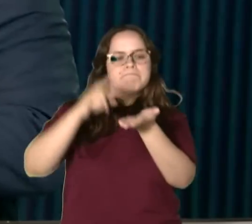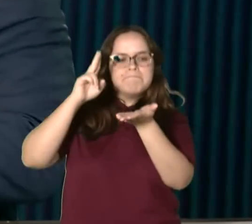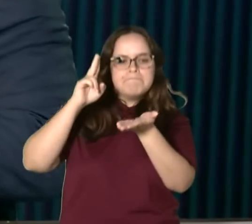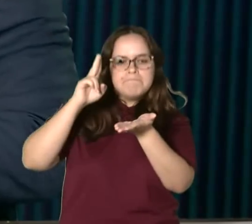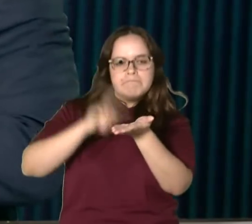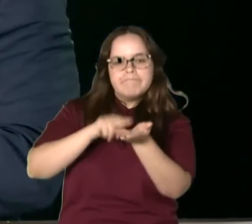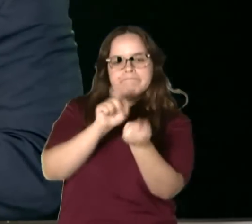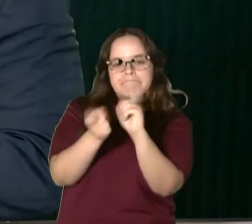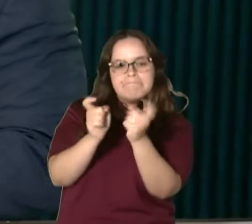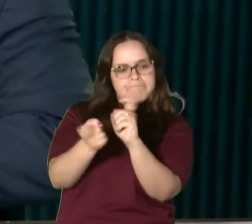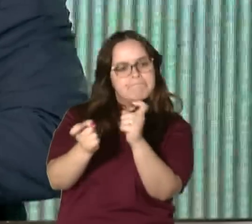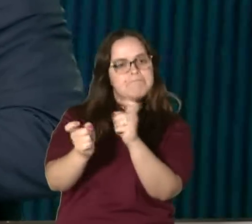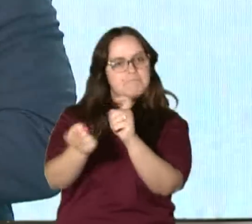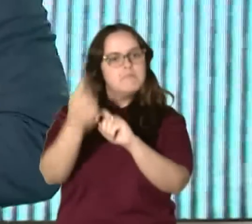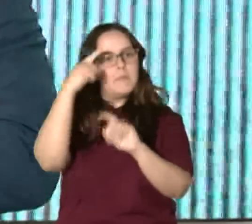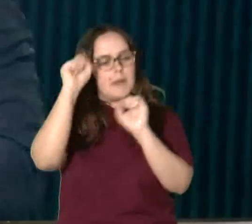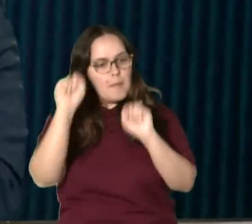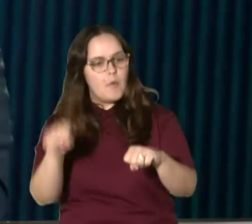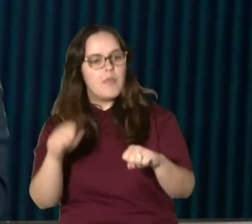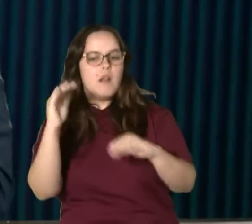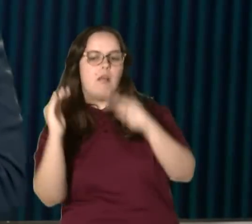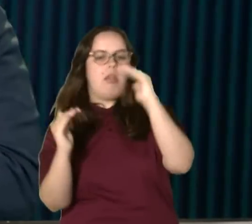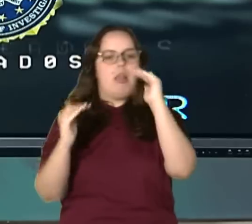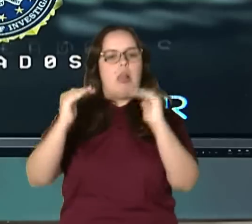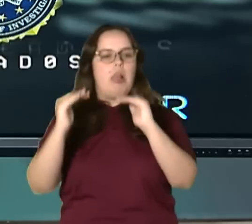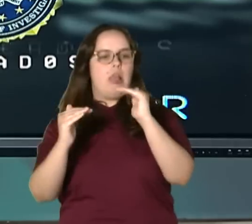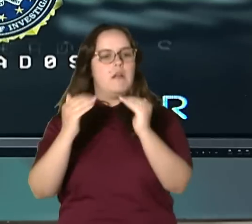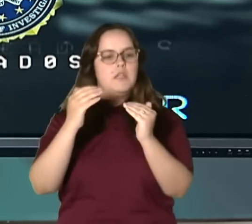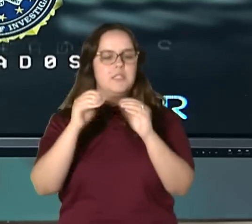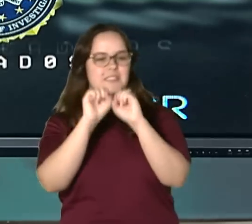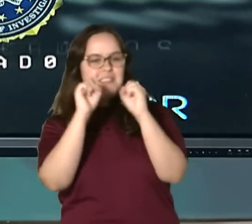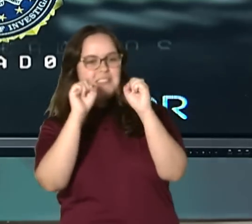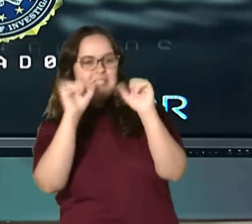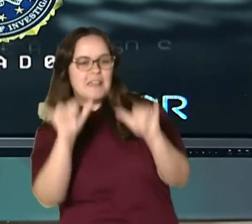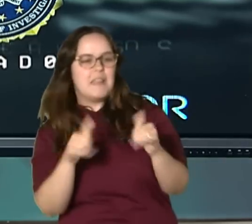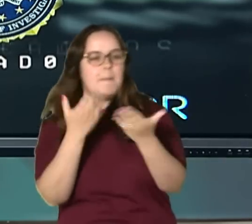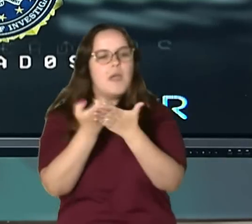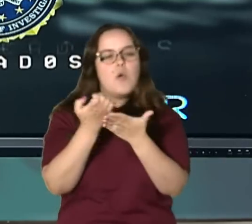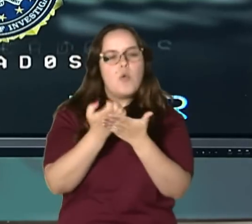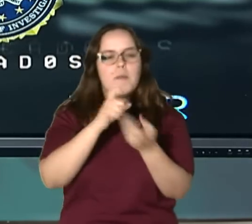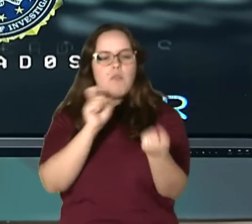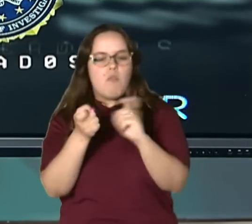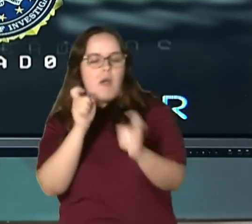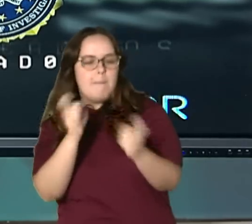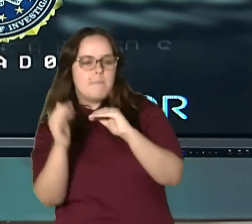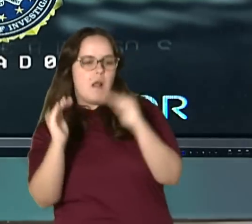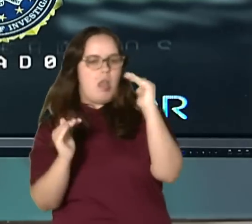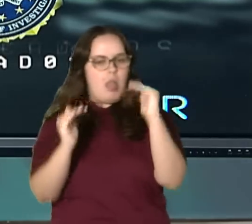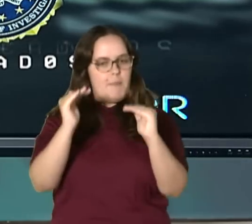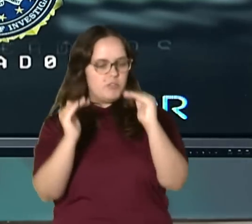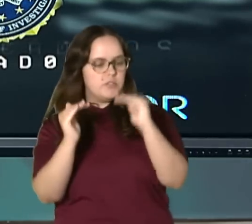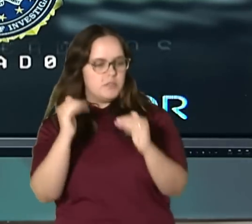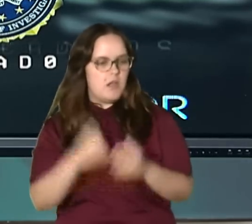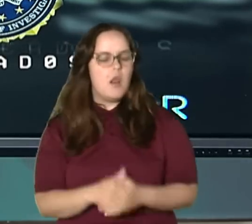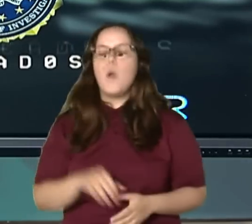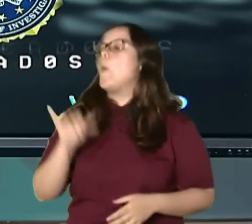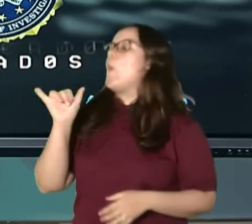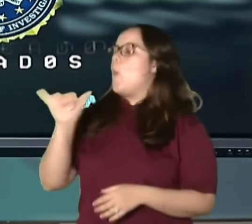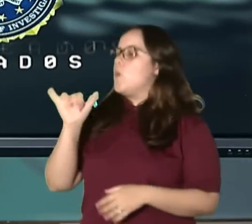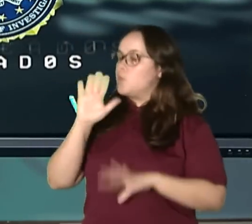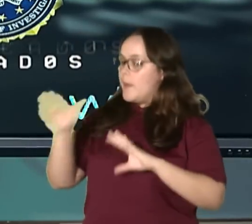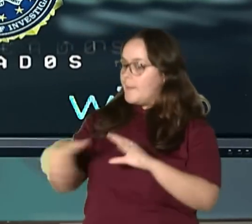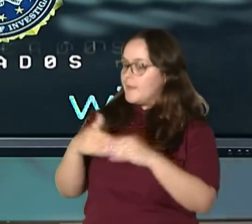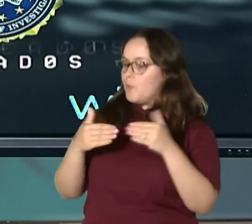el balance de la del sistema económico de la sociedad O sea que también lo que se adquiera en el tiempo que esté ese matrimonio enmendar estas capitulaciones